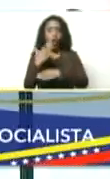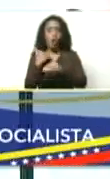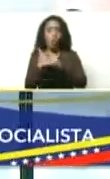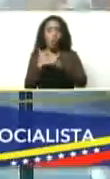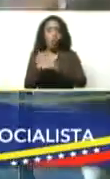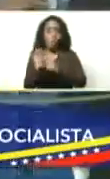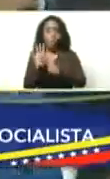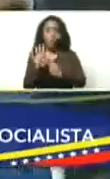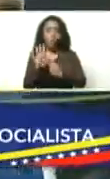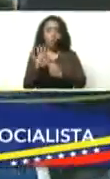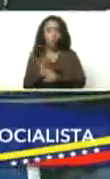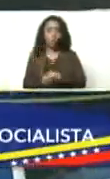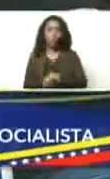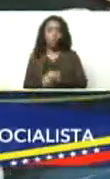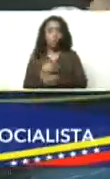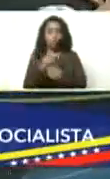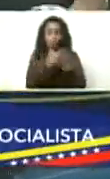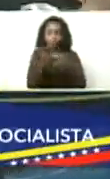fíjense ustedes estos datos